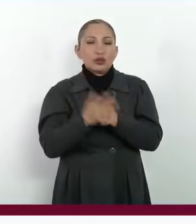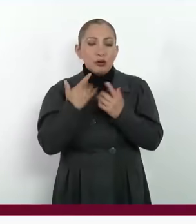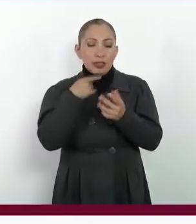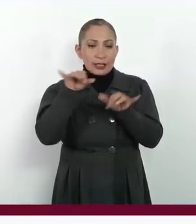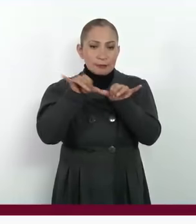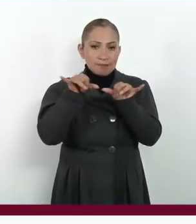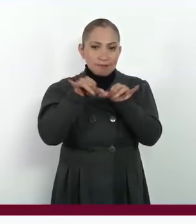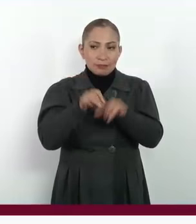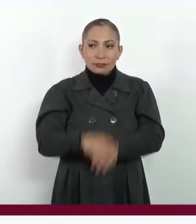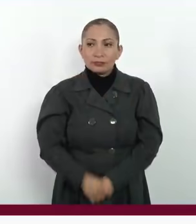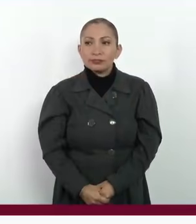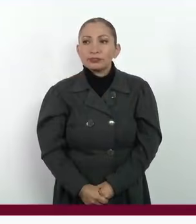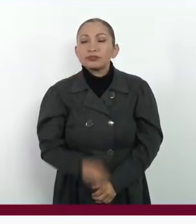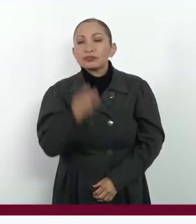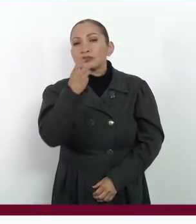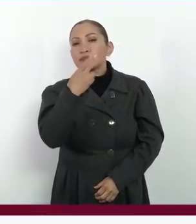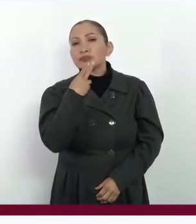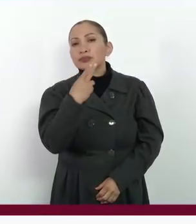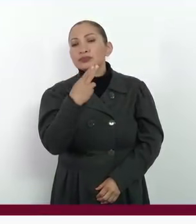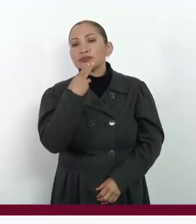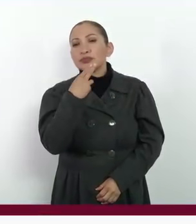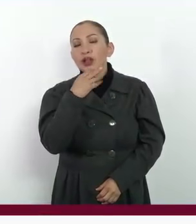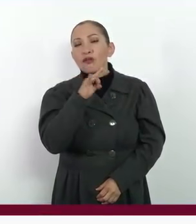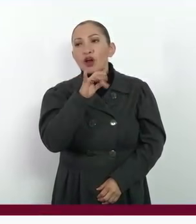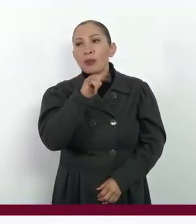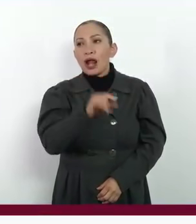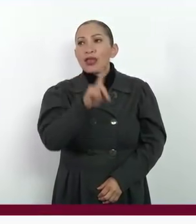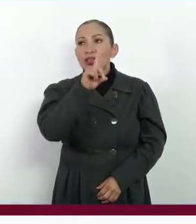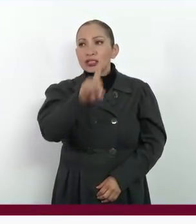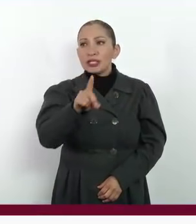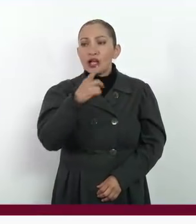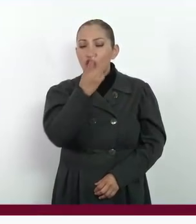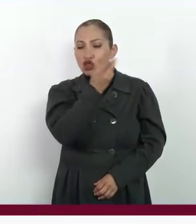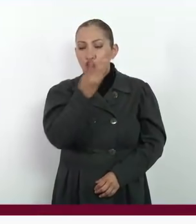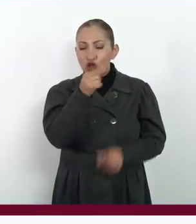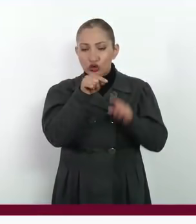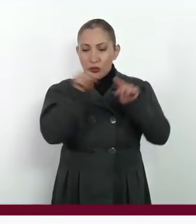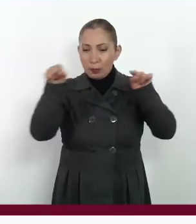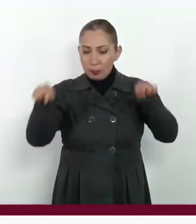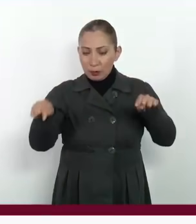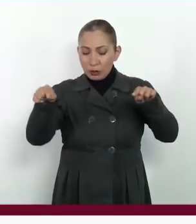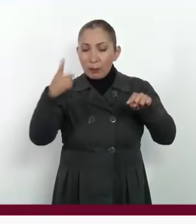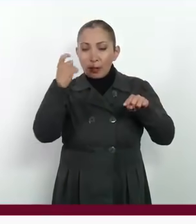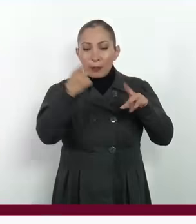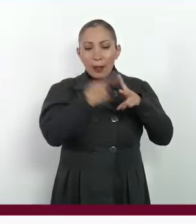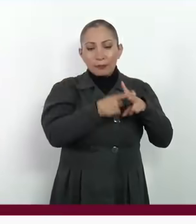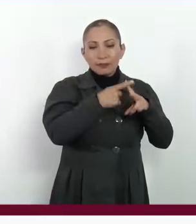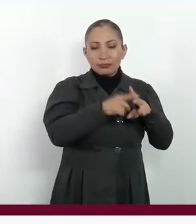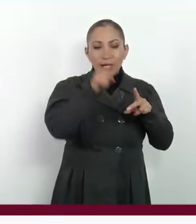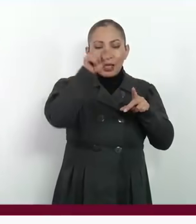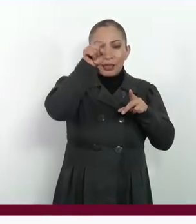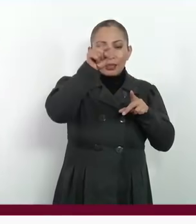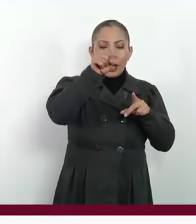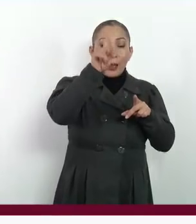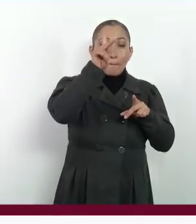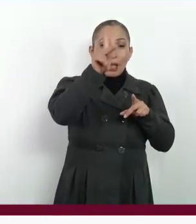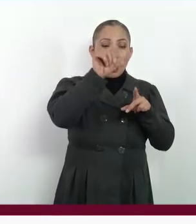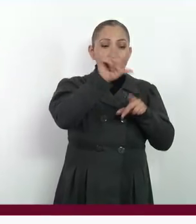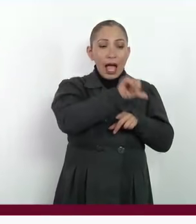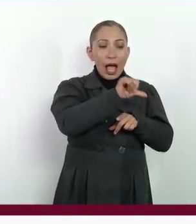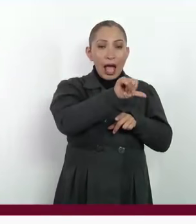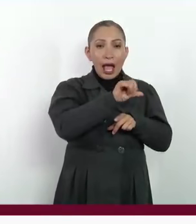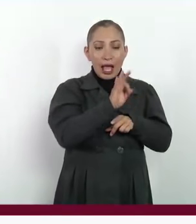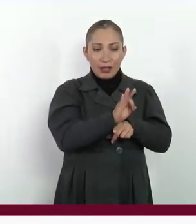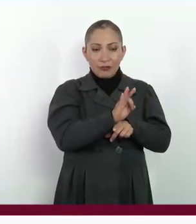esta propiedad geométrica. Para ello se utiliza la fórmula de distancia entre dos puntos, para calcular primero la distancia del